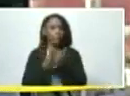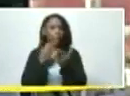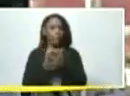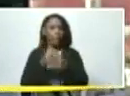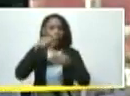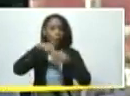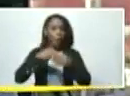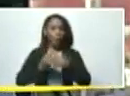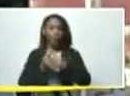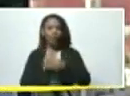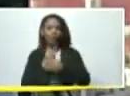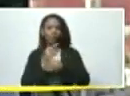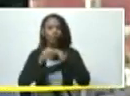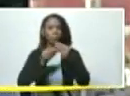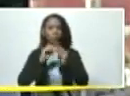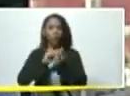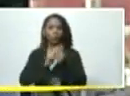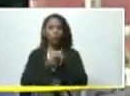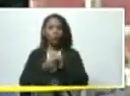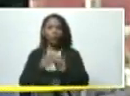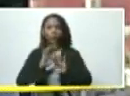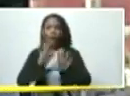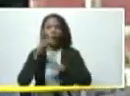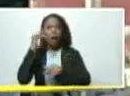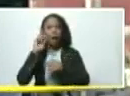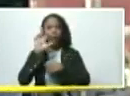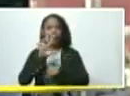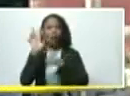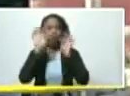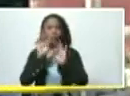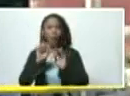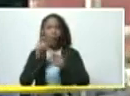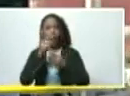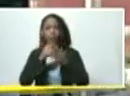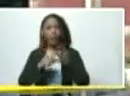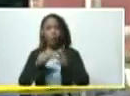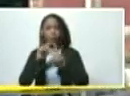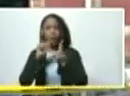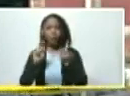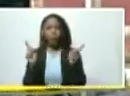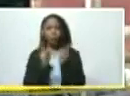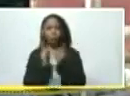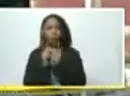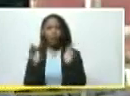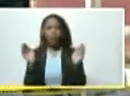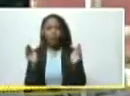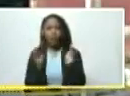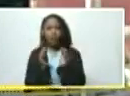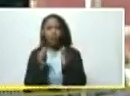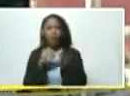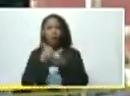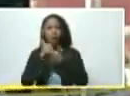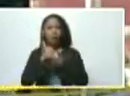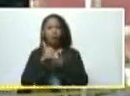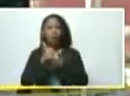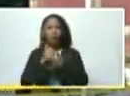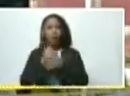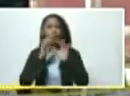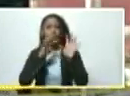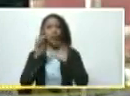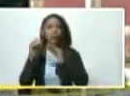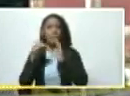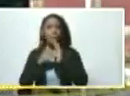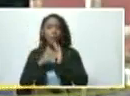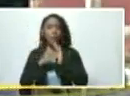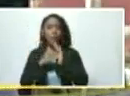semilla tropicalizada. Ya tenemos tres variedades de trigo en muy pequeña escala para cubrir la demanda de casi